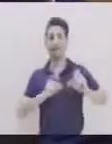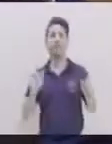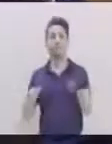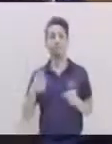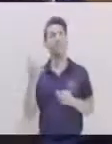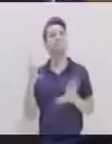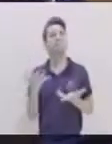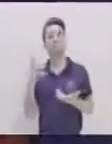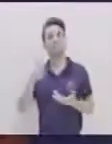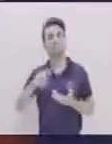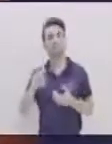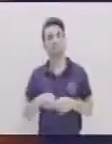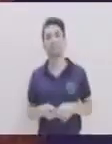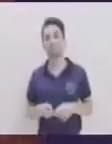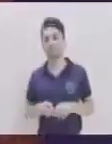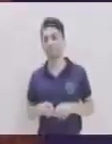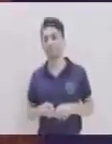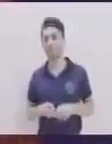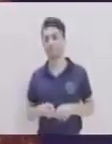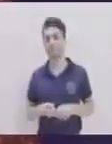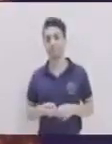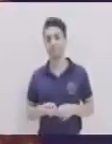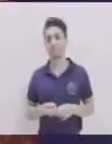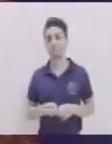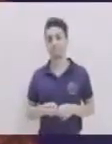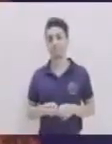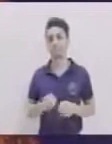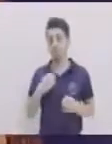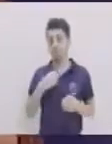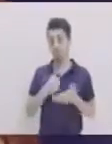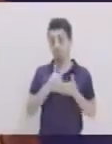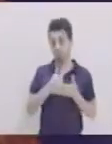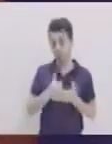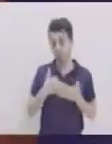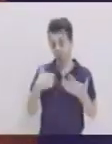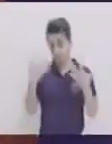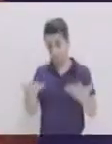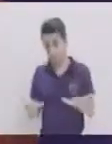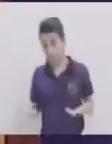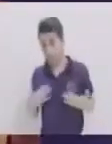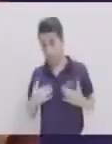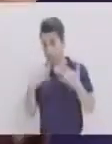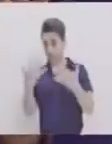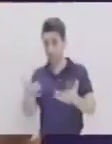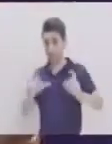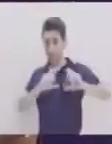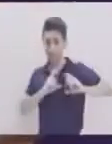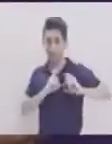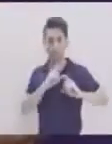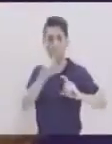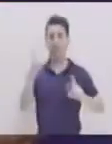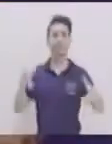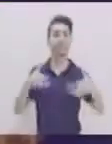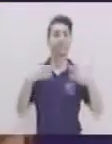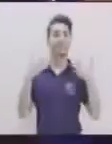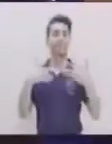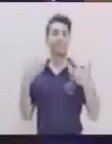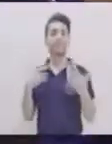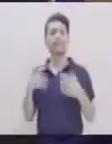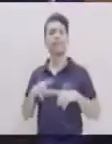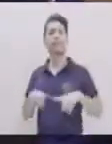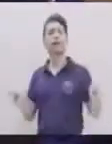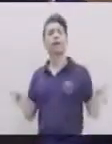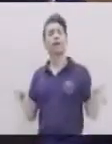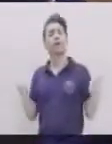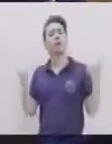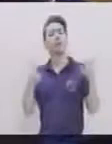ellos necesitan. Y cuando nosotros los ayudamos y les demostramos nuestro cariño, ellos se ponen muy felices. Pero